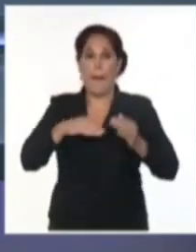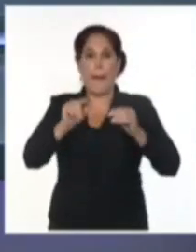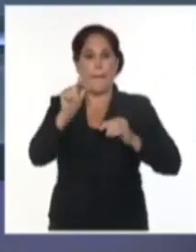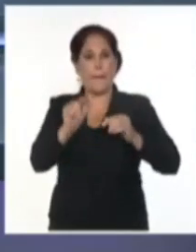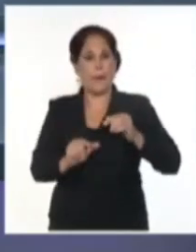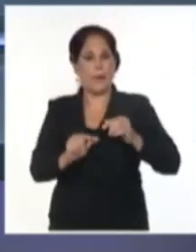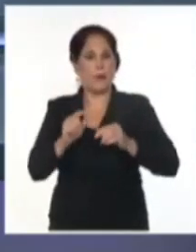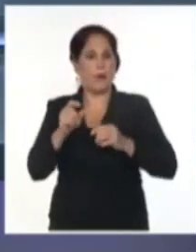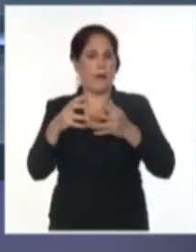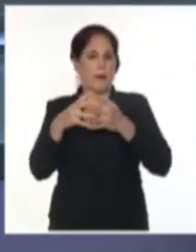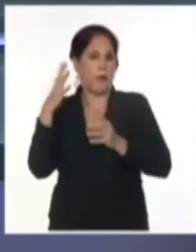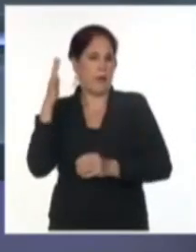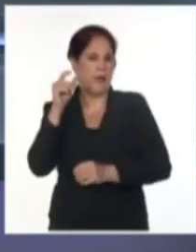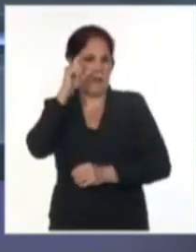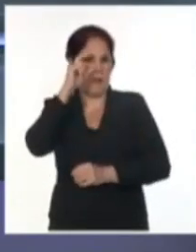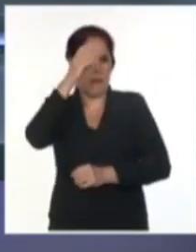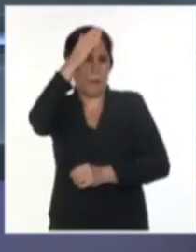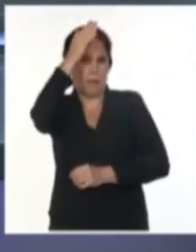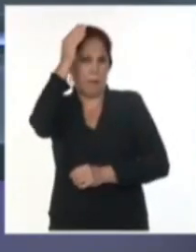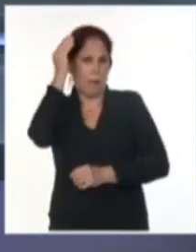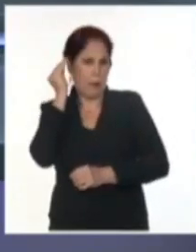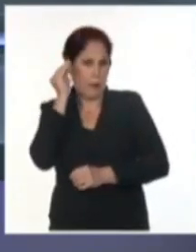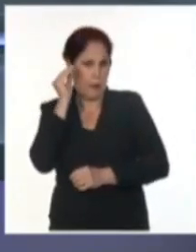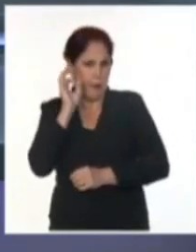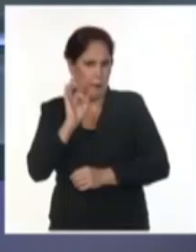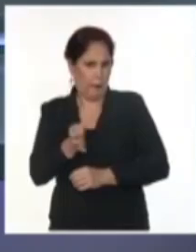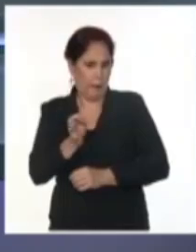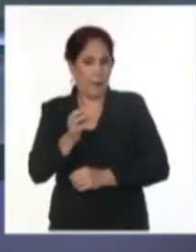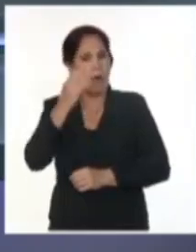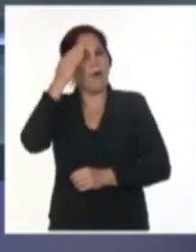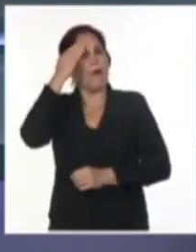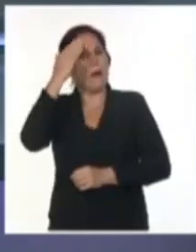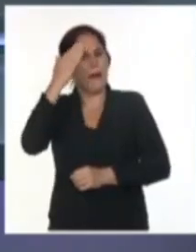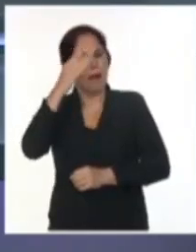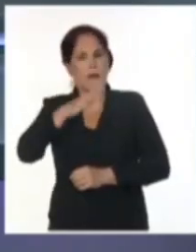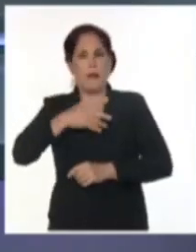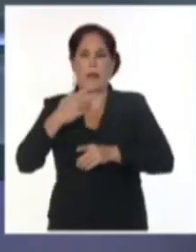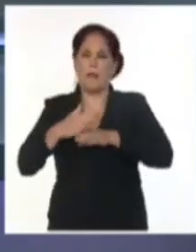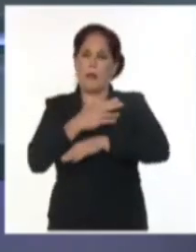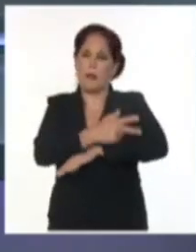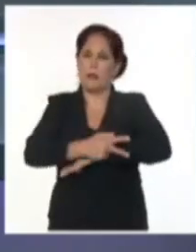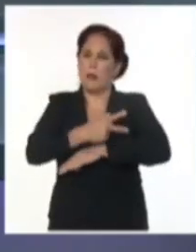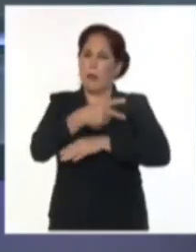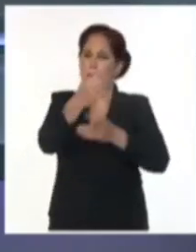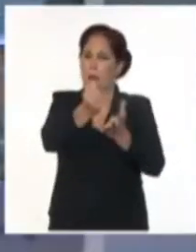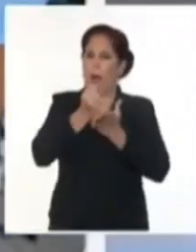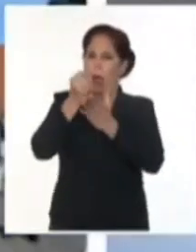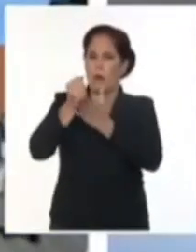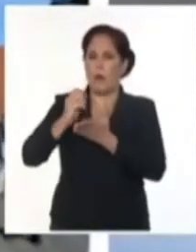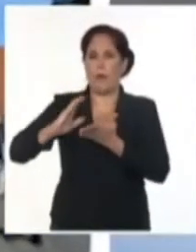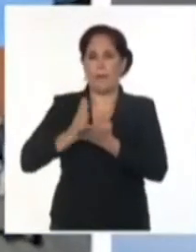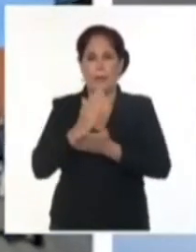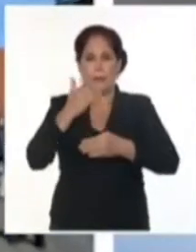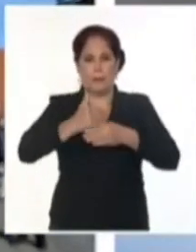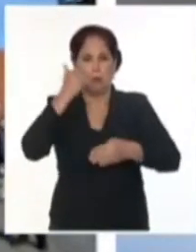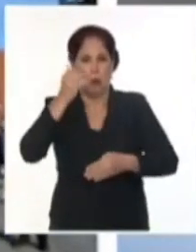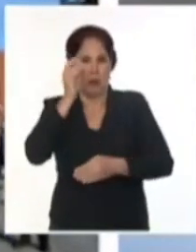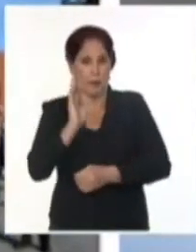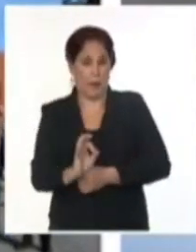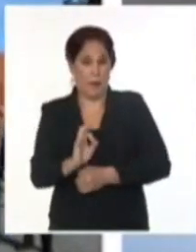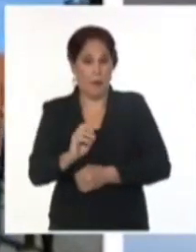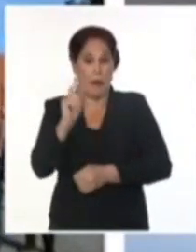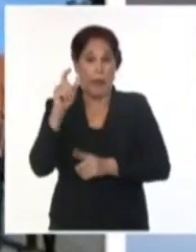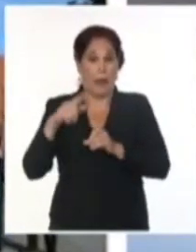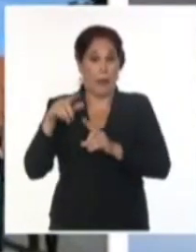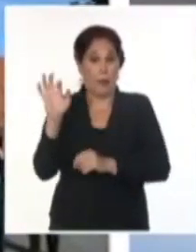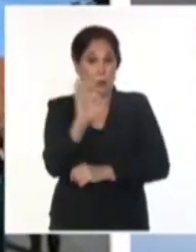de la Mayor de las Antillas, Bruno Rodríguez Parrilla, agradeció las muestras de solidaridad hacia nuestro pueblo. En su cuenta en la red social